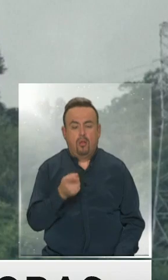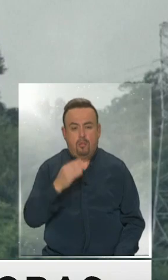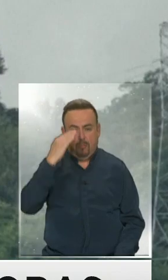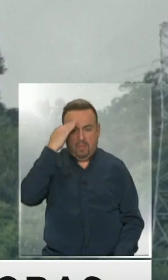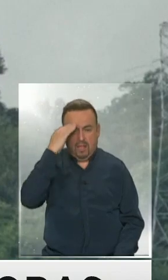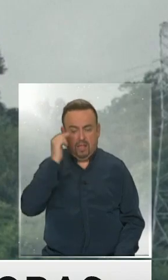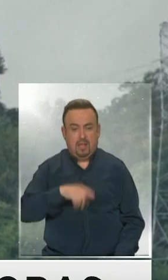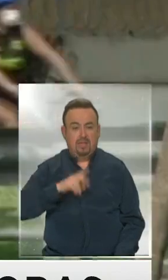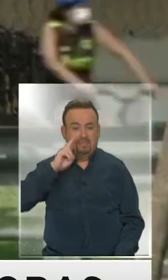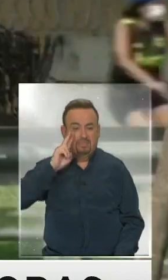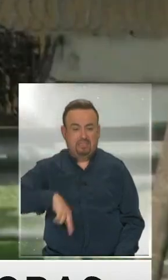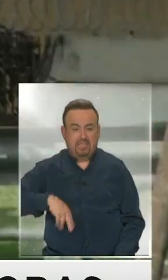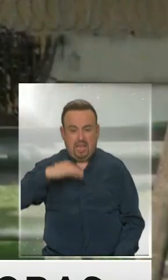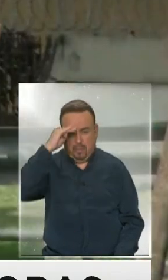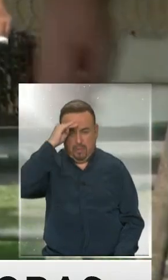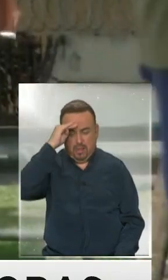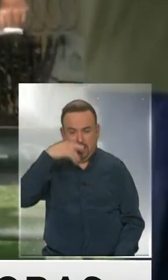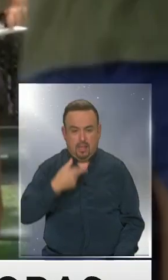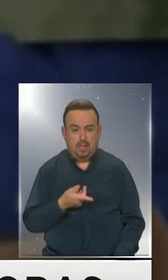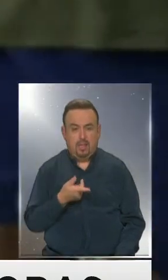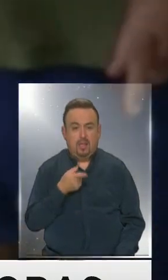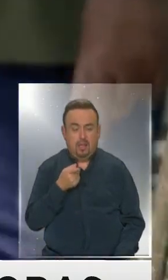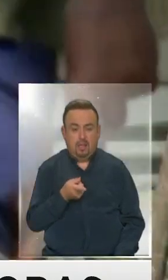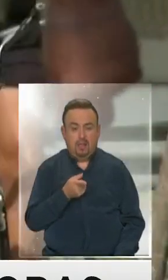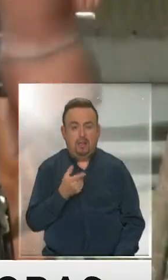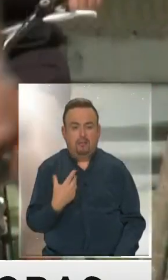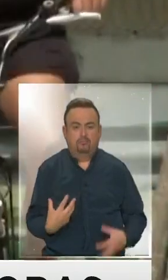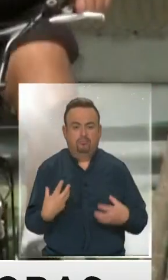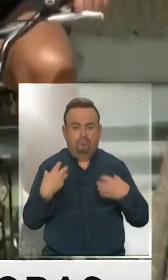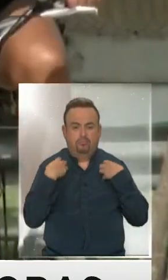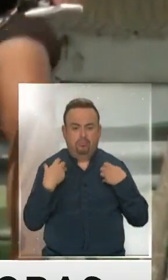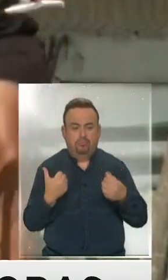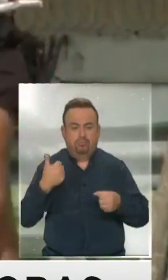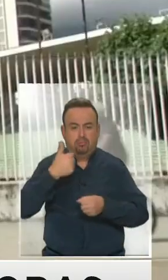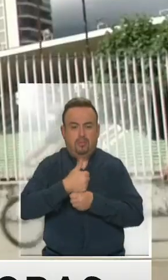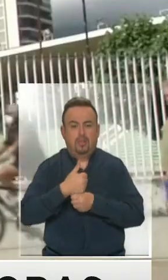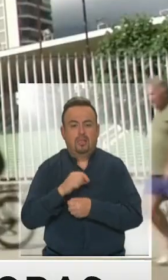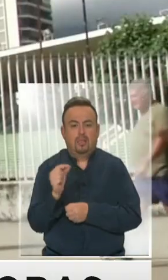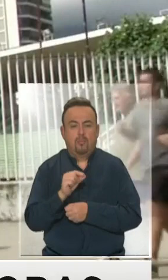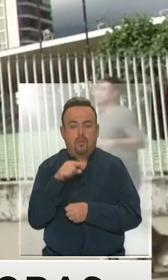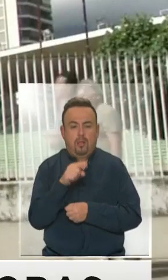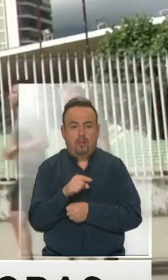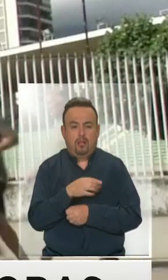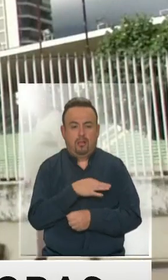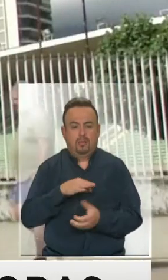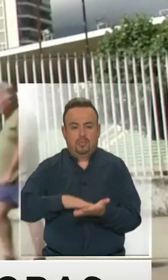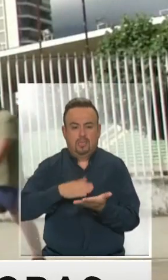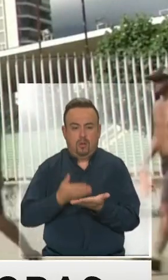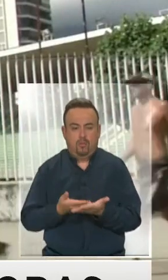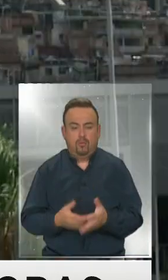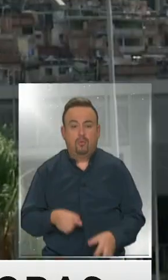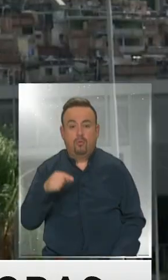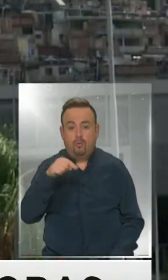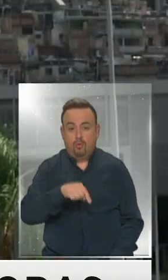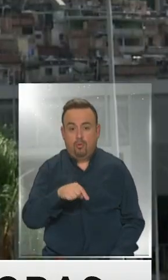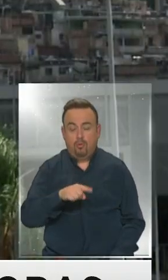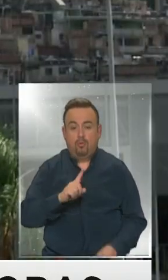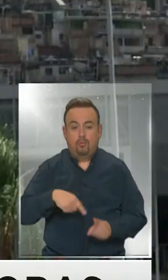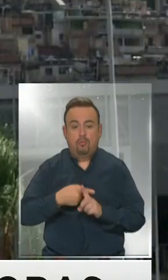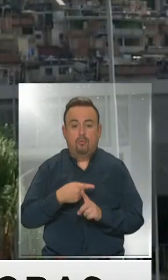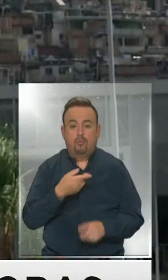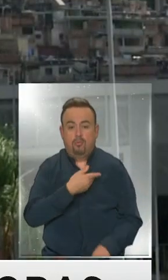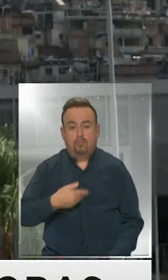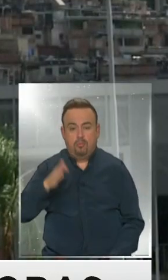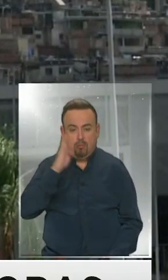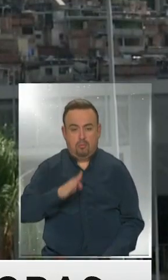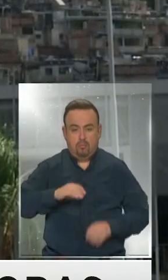militar sin experiencia que desde estas jornadas se hizo cargo de manera interina de la cartera de salud de brasil hoy además su funcionario